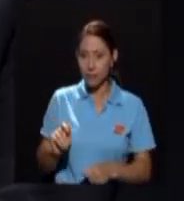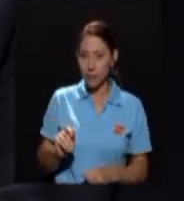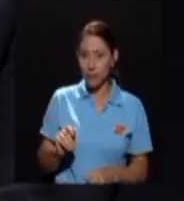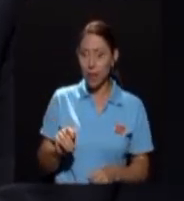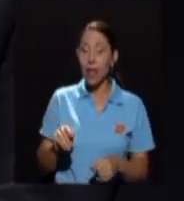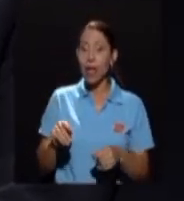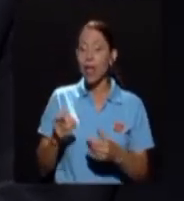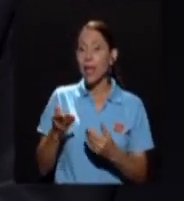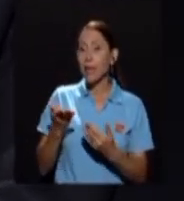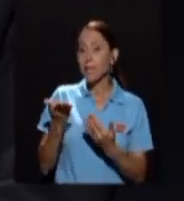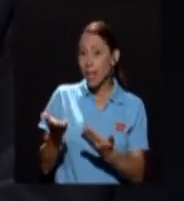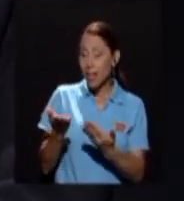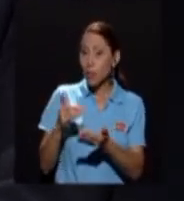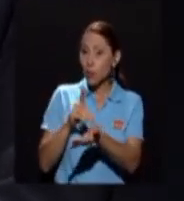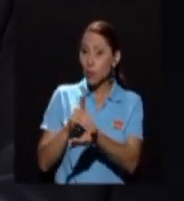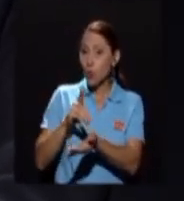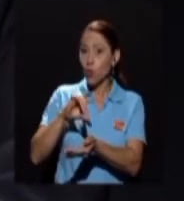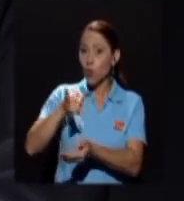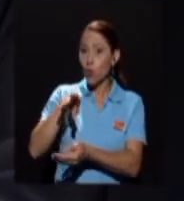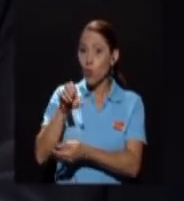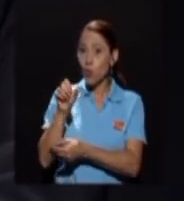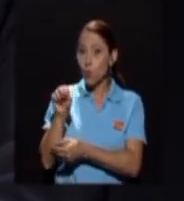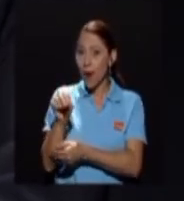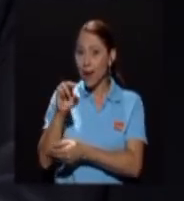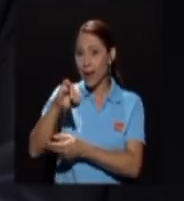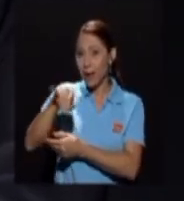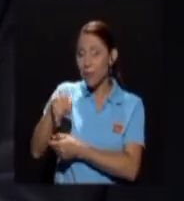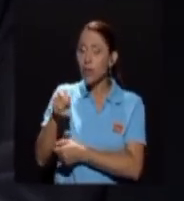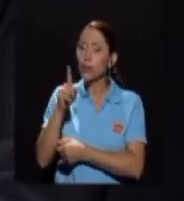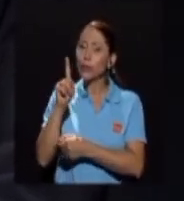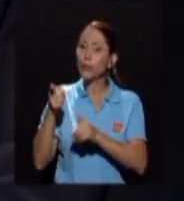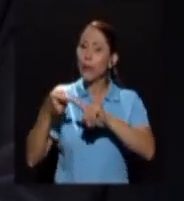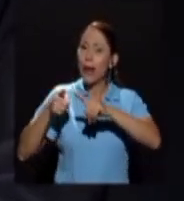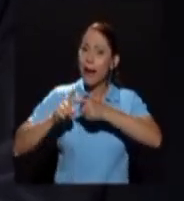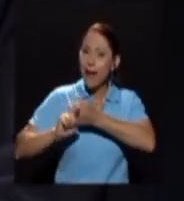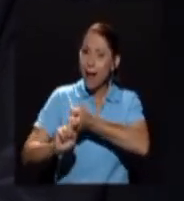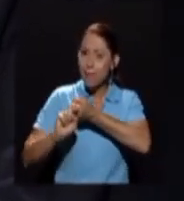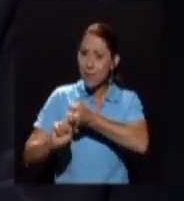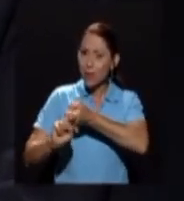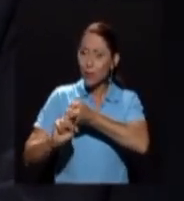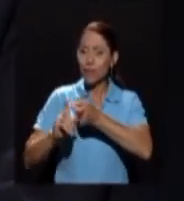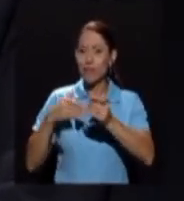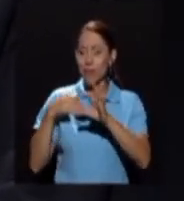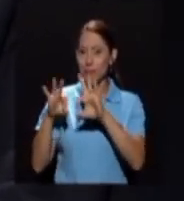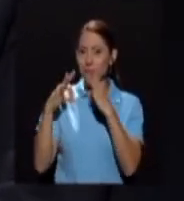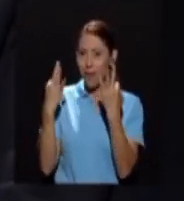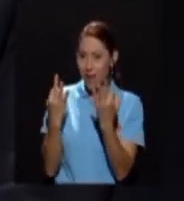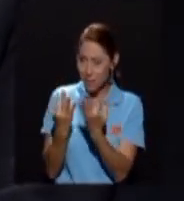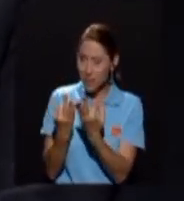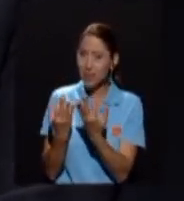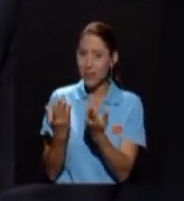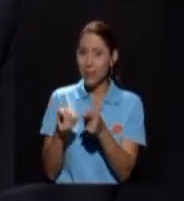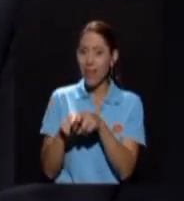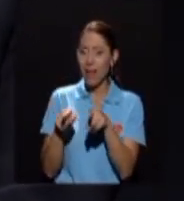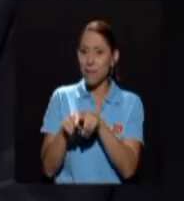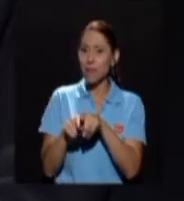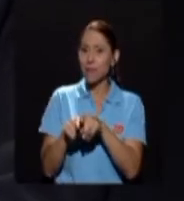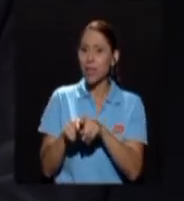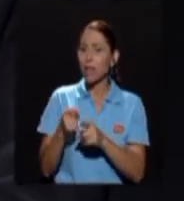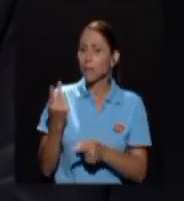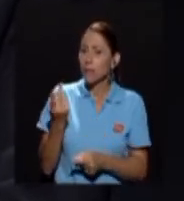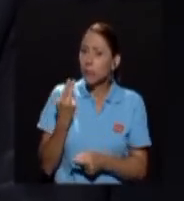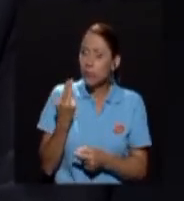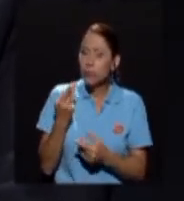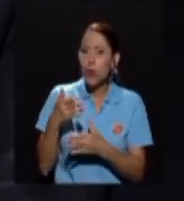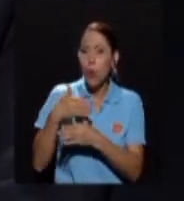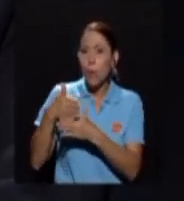sino un gran amigo. Un gran amigo de la familia, ¿verdad? Y por supuesto, hemos compartido muchísimo